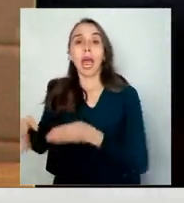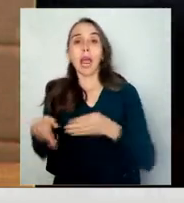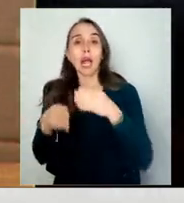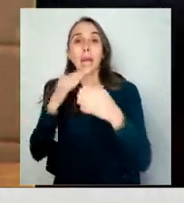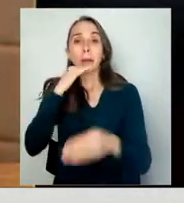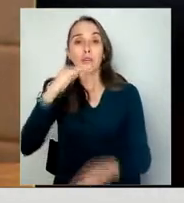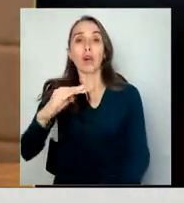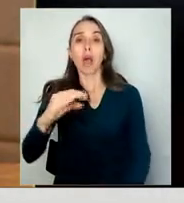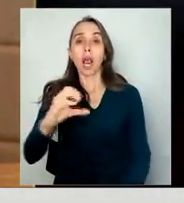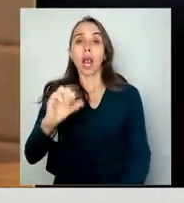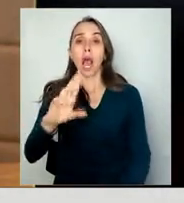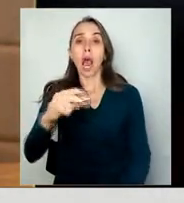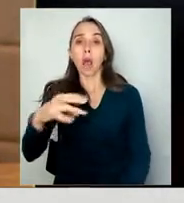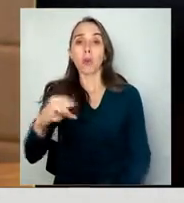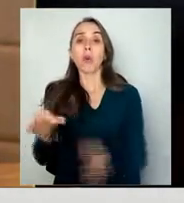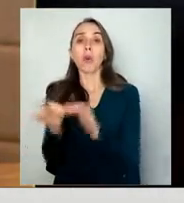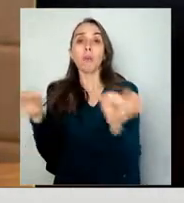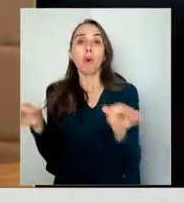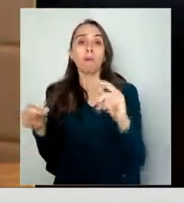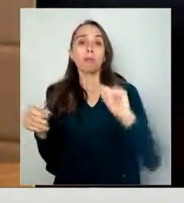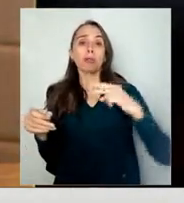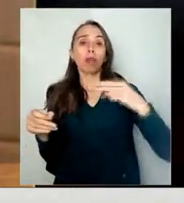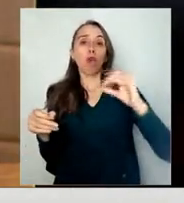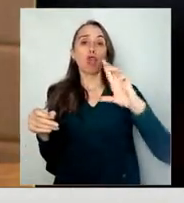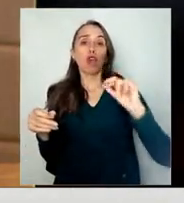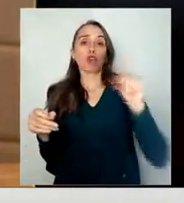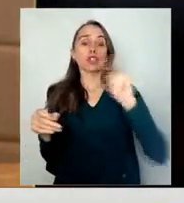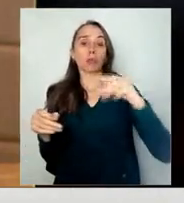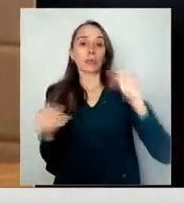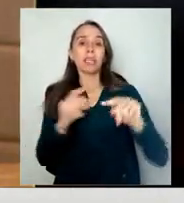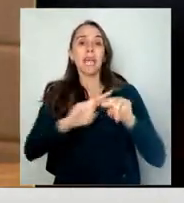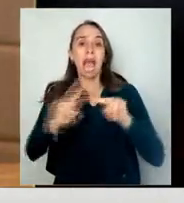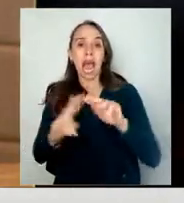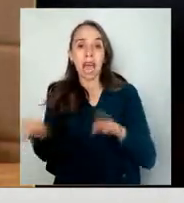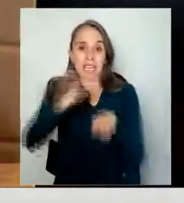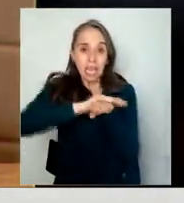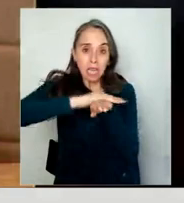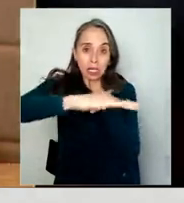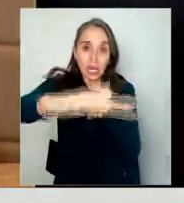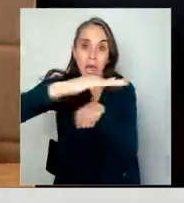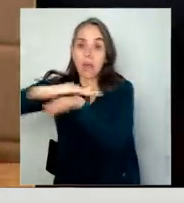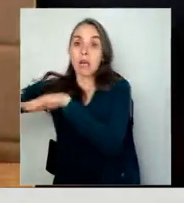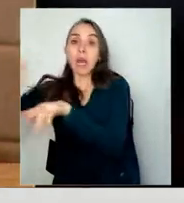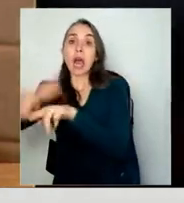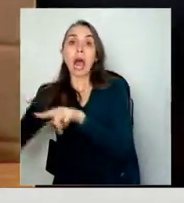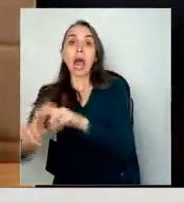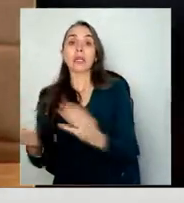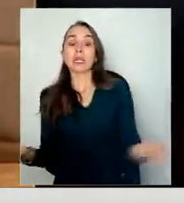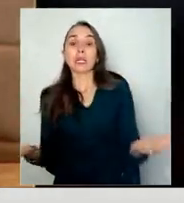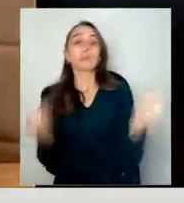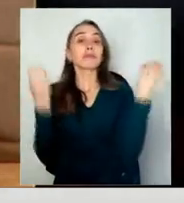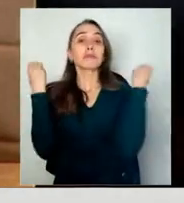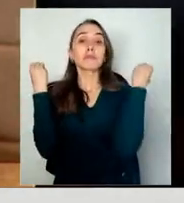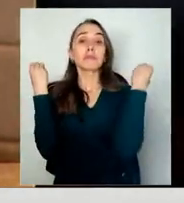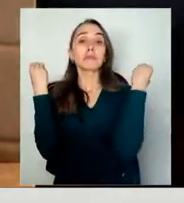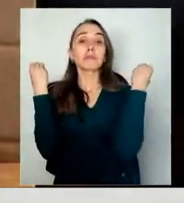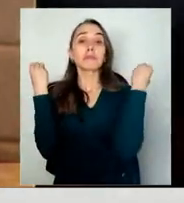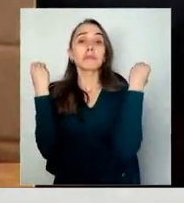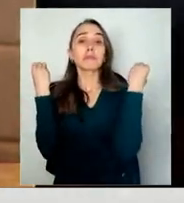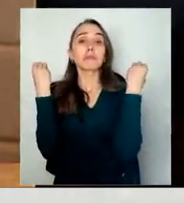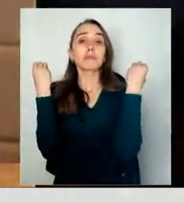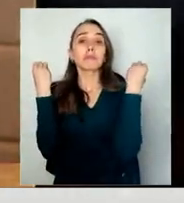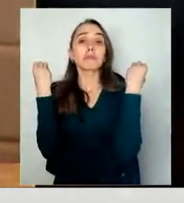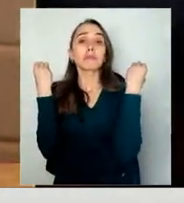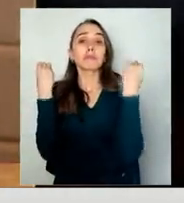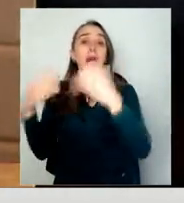de Teodoro Smith se reparen se les haga conservación porque insisto están en la más absoluta en la más absoluto